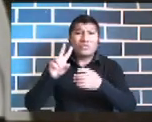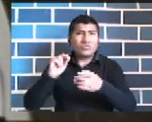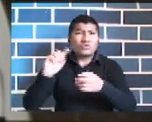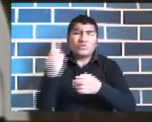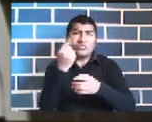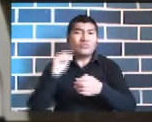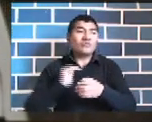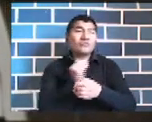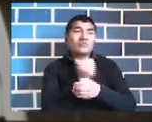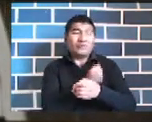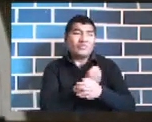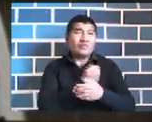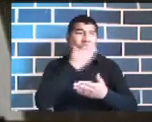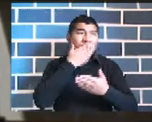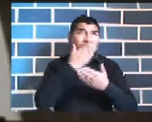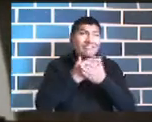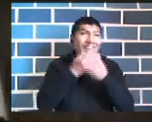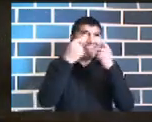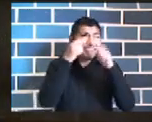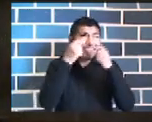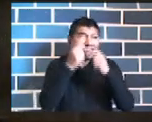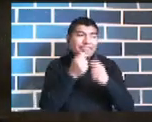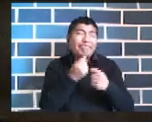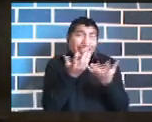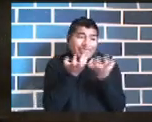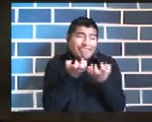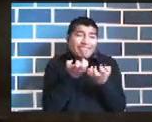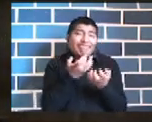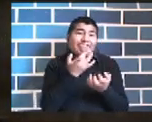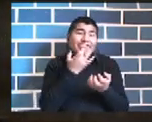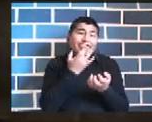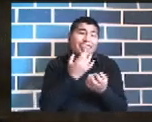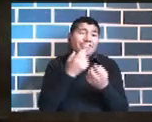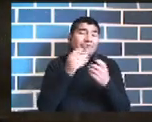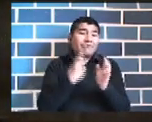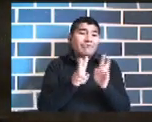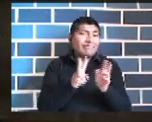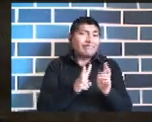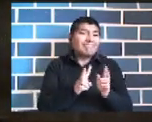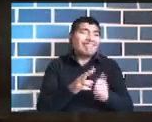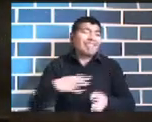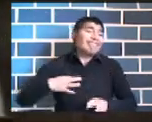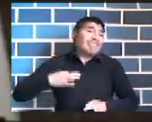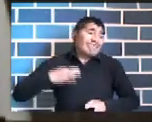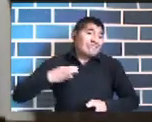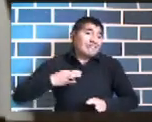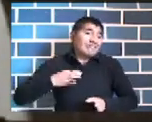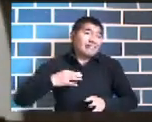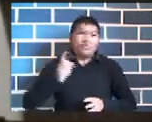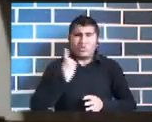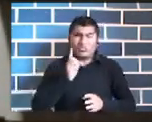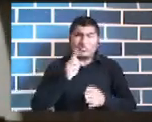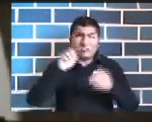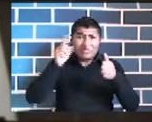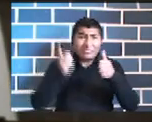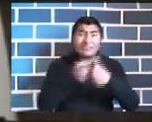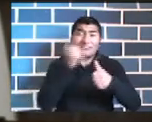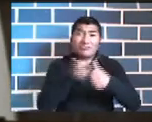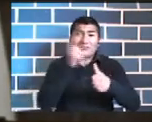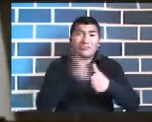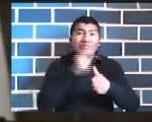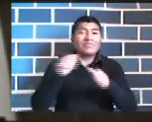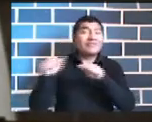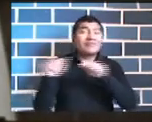nuestra buena intención, por nuestra buena voluntad, es producida fundamentalmente por